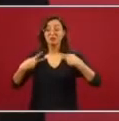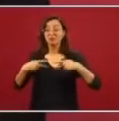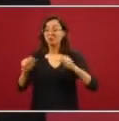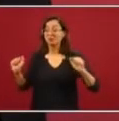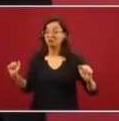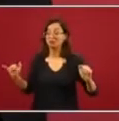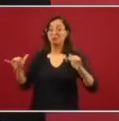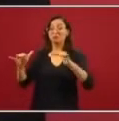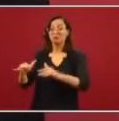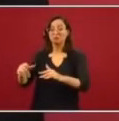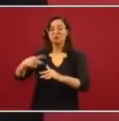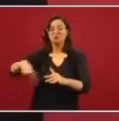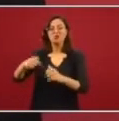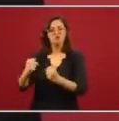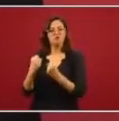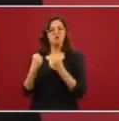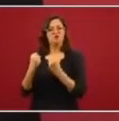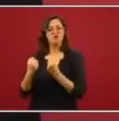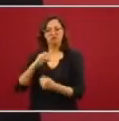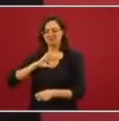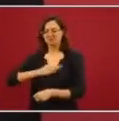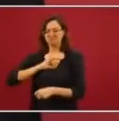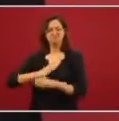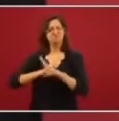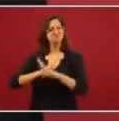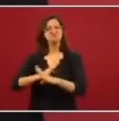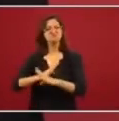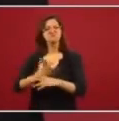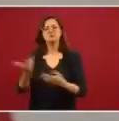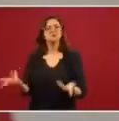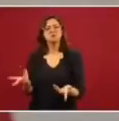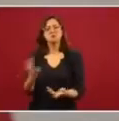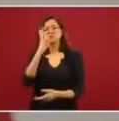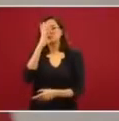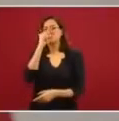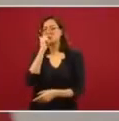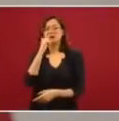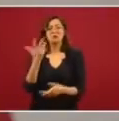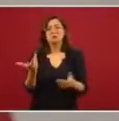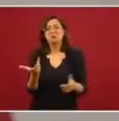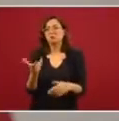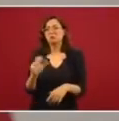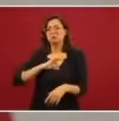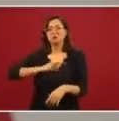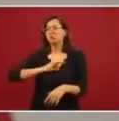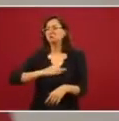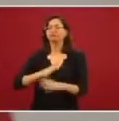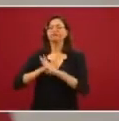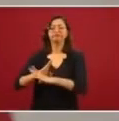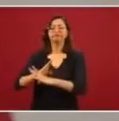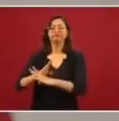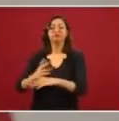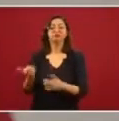inmunes son resistentes no se pueden infectar a cierta condición en este caso está o puede ocurrir en otros y cuando se